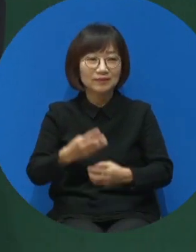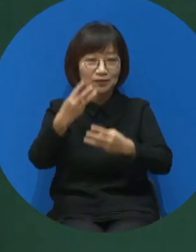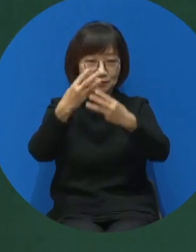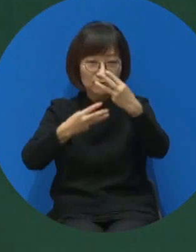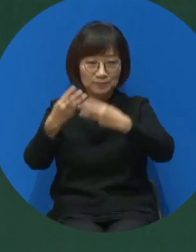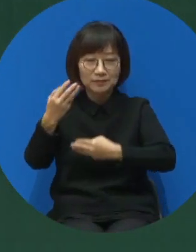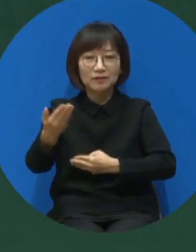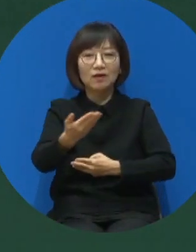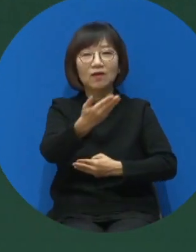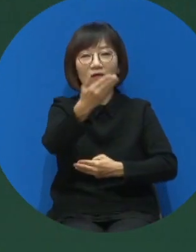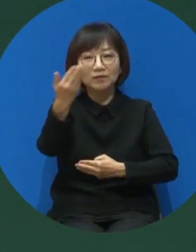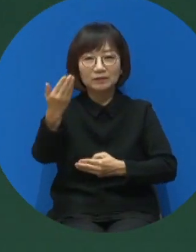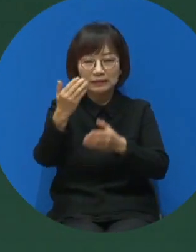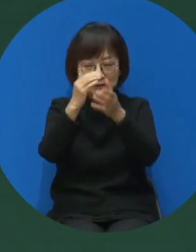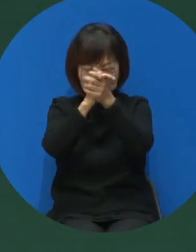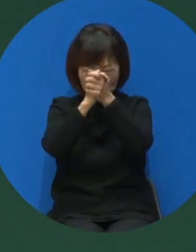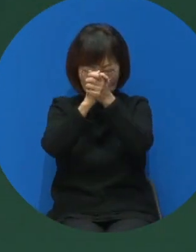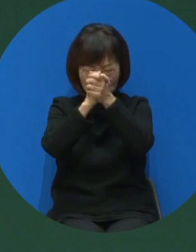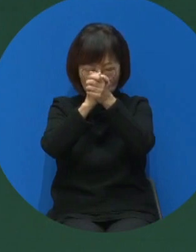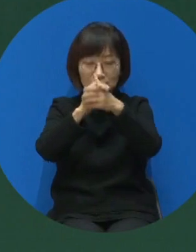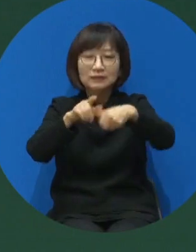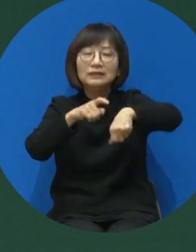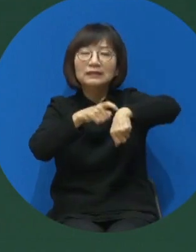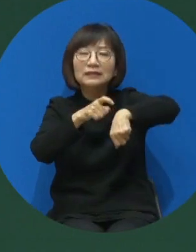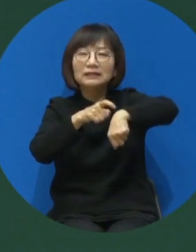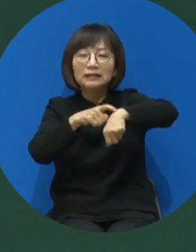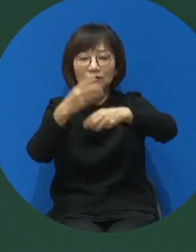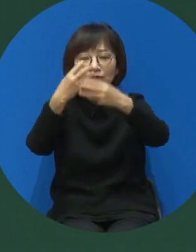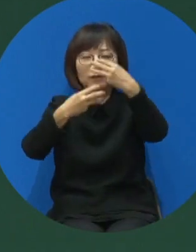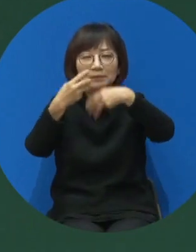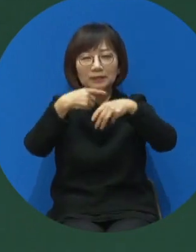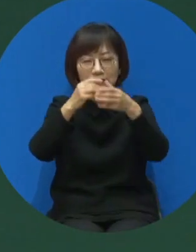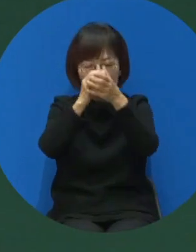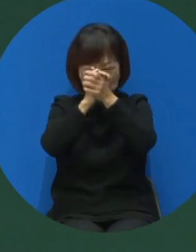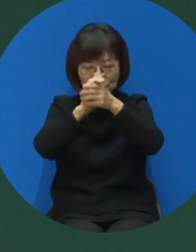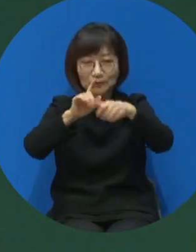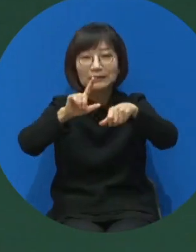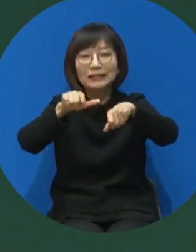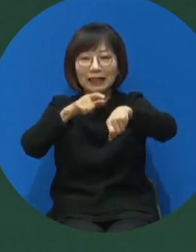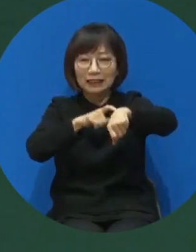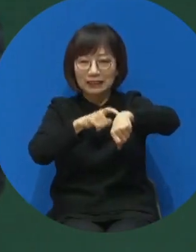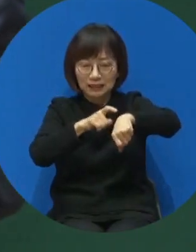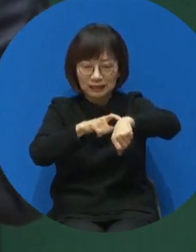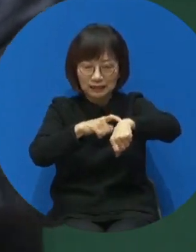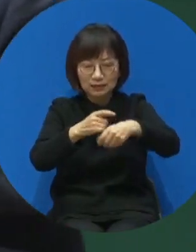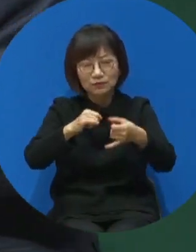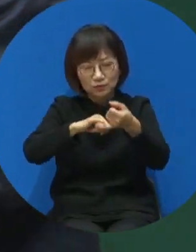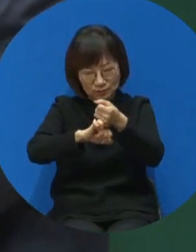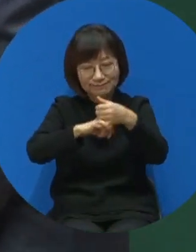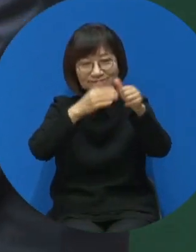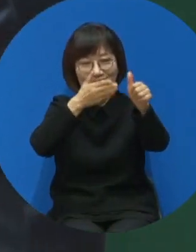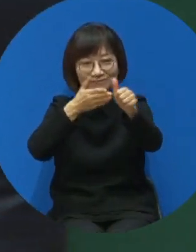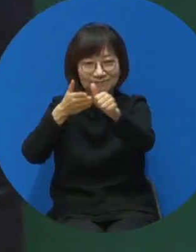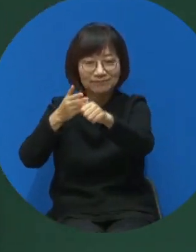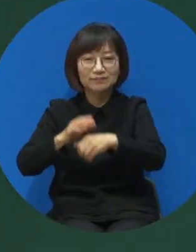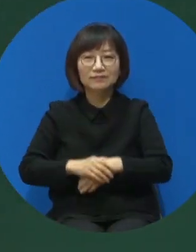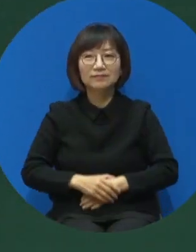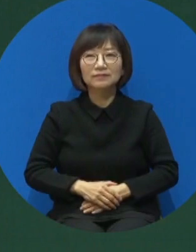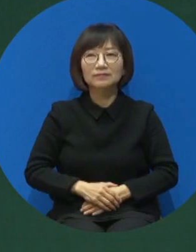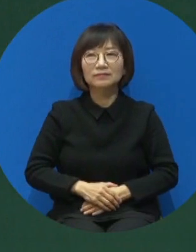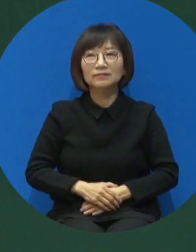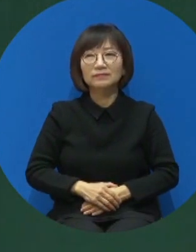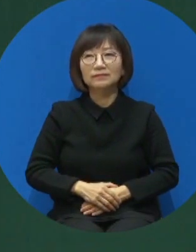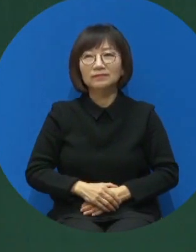por esos remanentes posean el tiempo de los remanentes para poder obtener estos tíos y chau ya ni me daba sino en yo con es hay